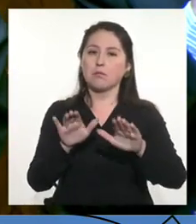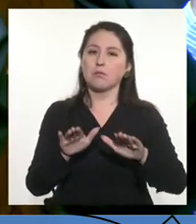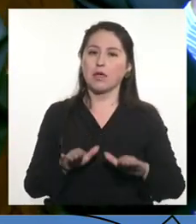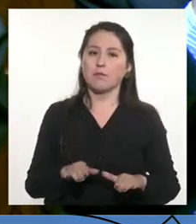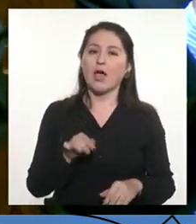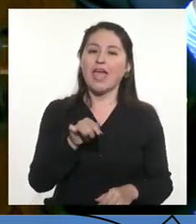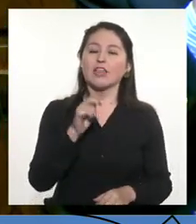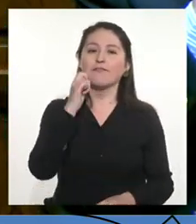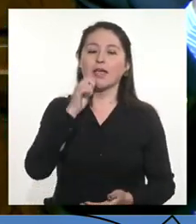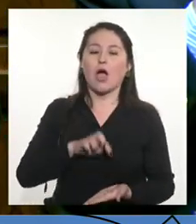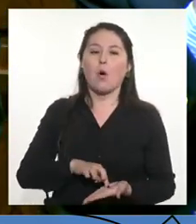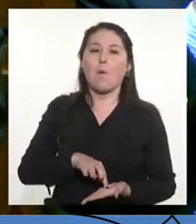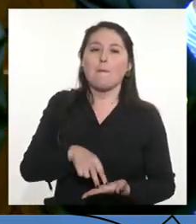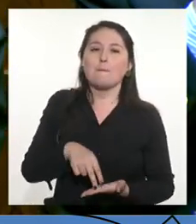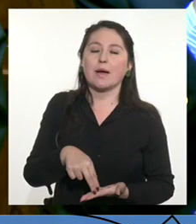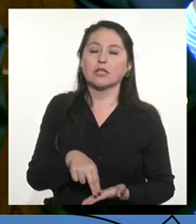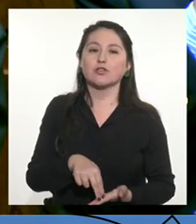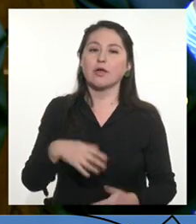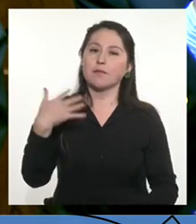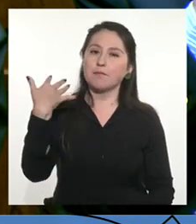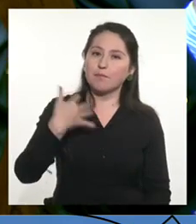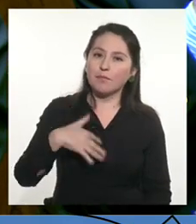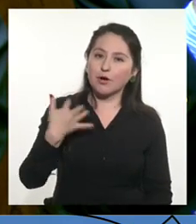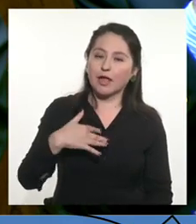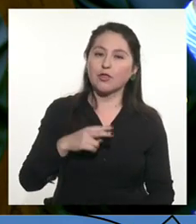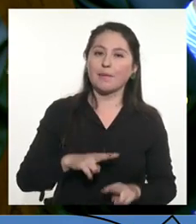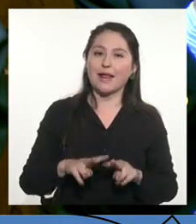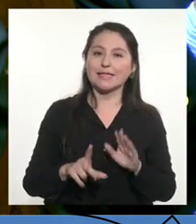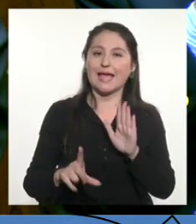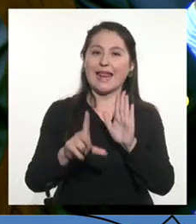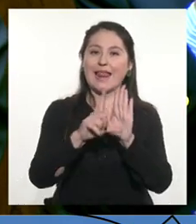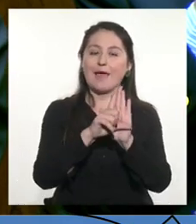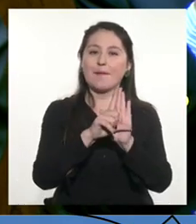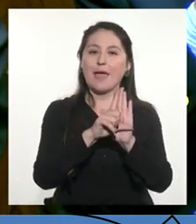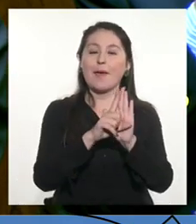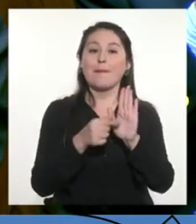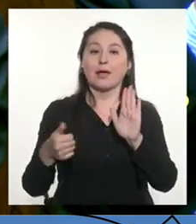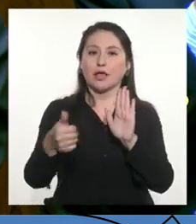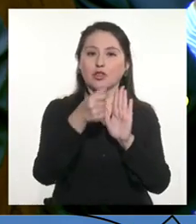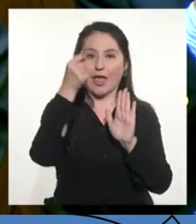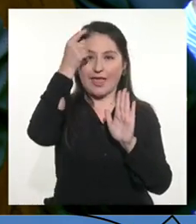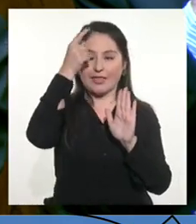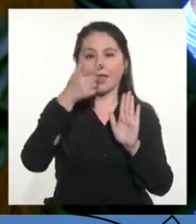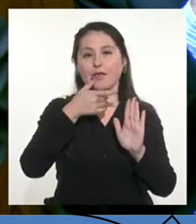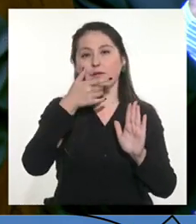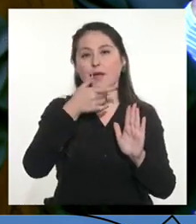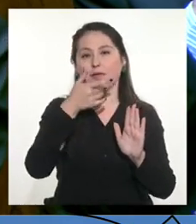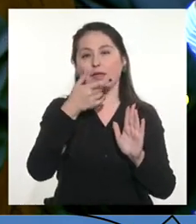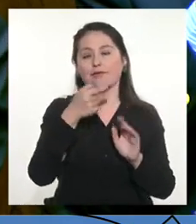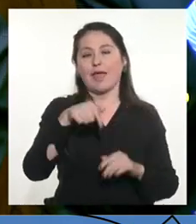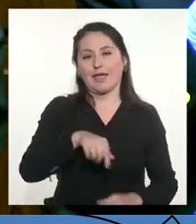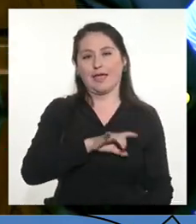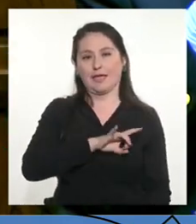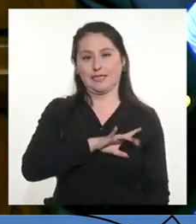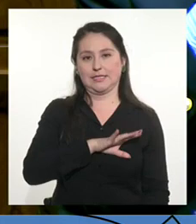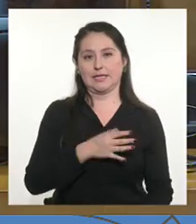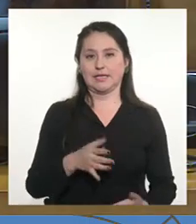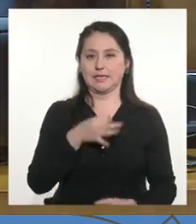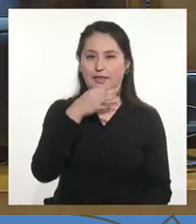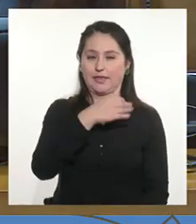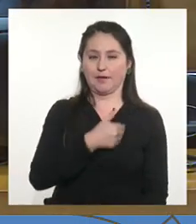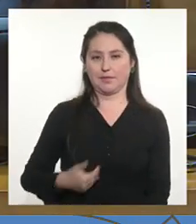que este es un paso un paso importante va a ser leyes más entendibles simples y armónicas en chile de dicho